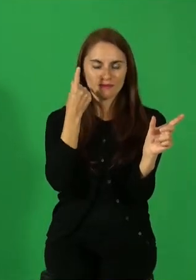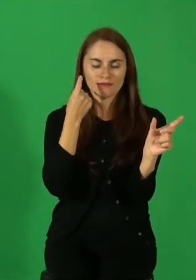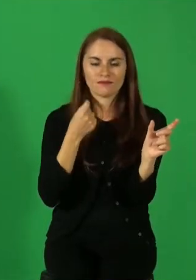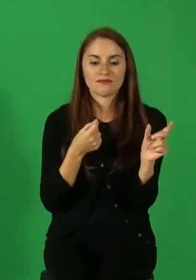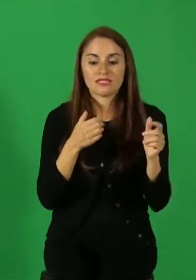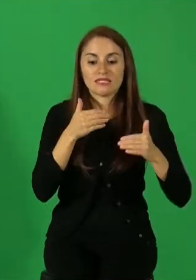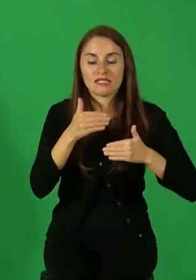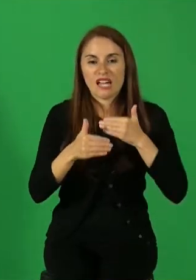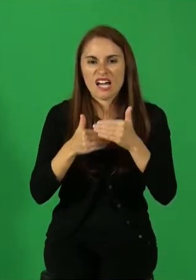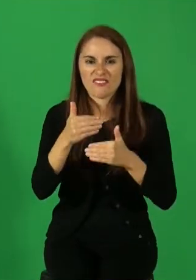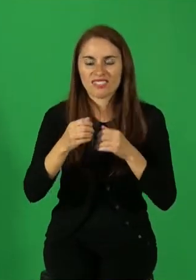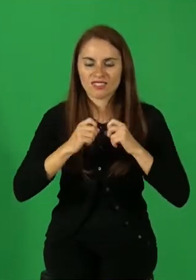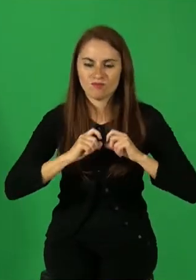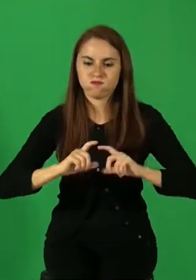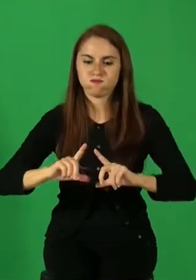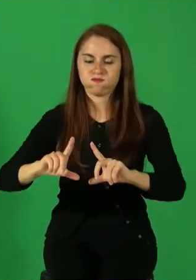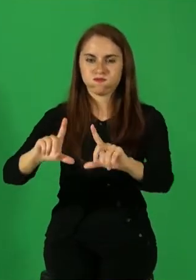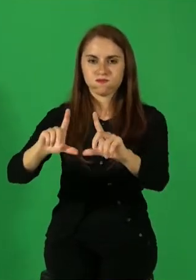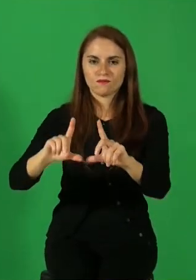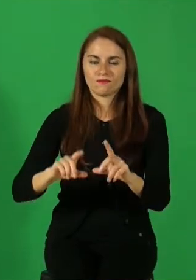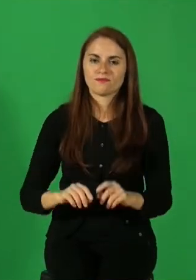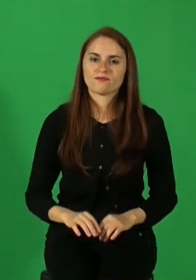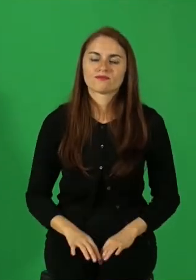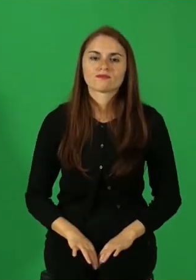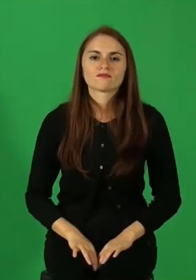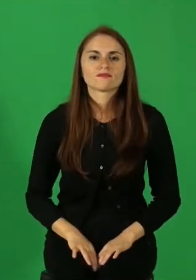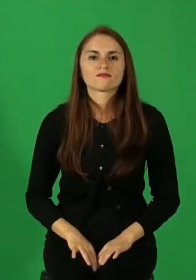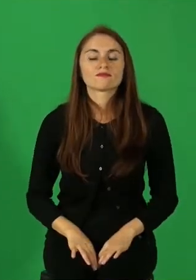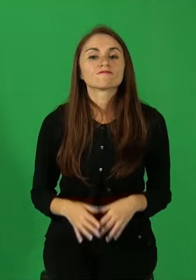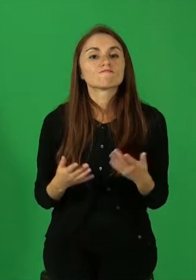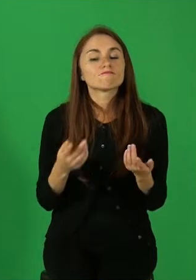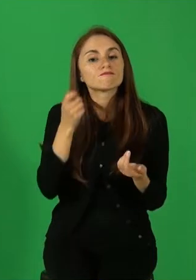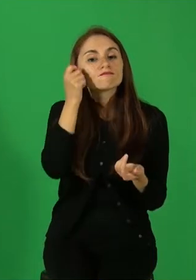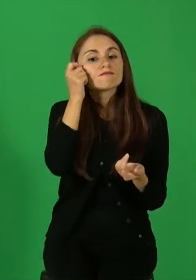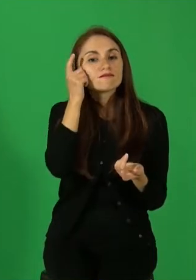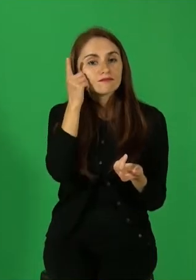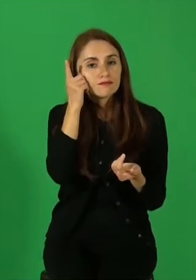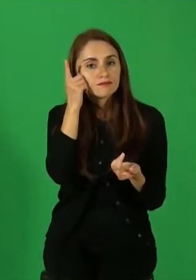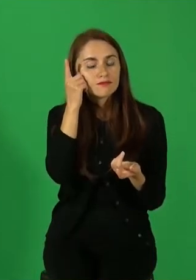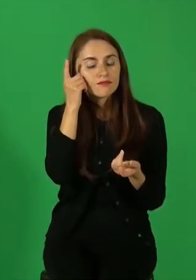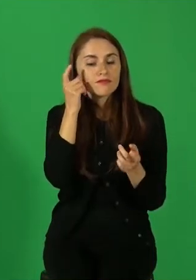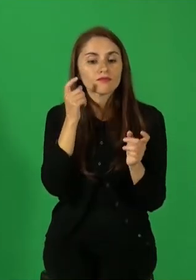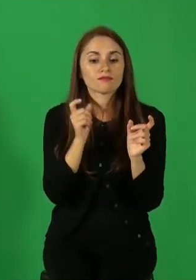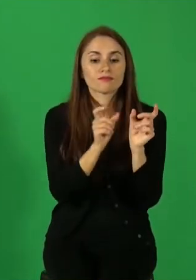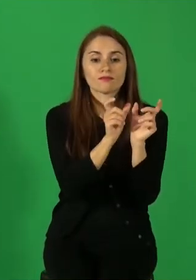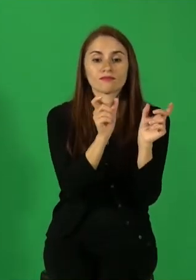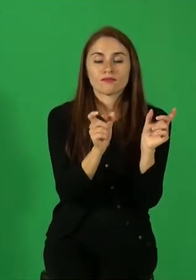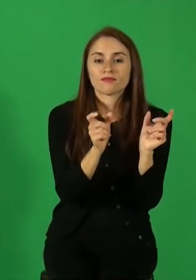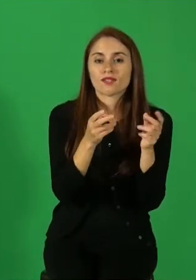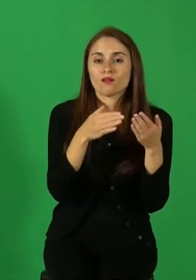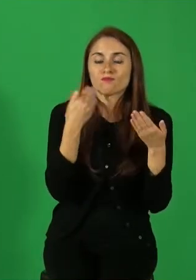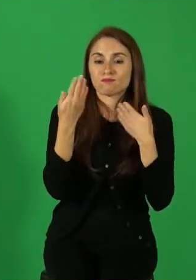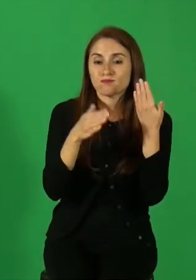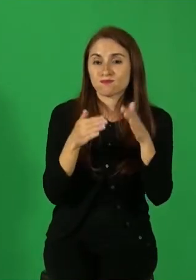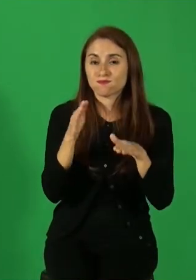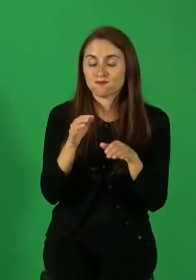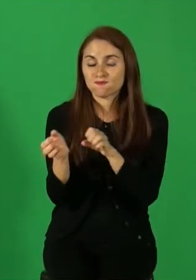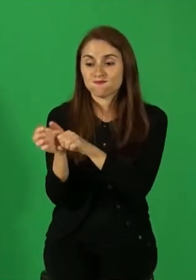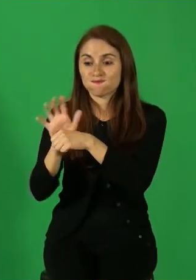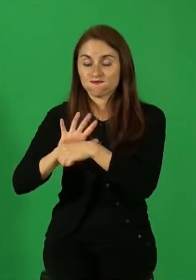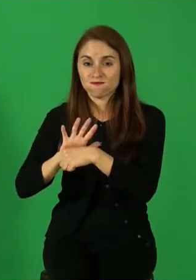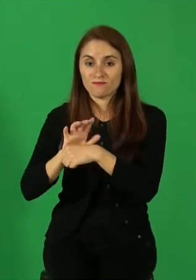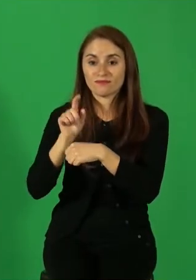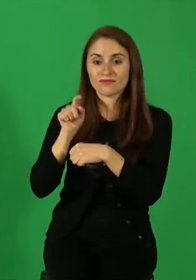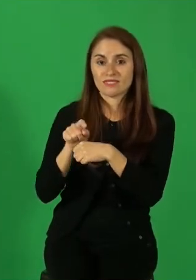ha avanzado a pasos agigantados. Entonces entendemos que el destructor COVID-19 es el